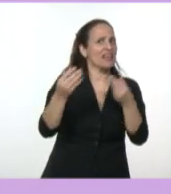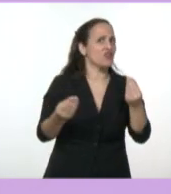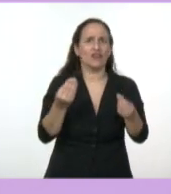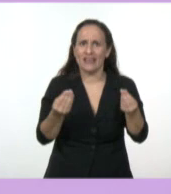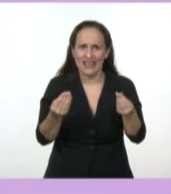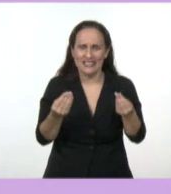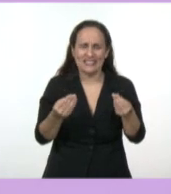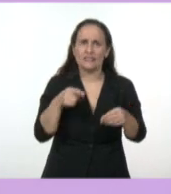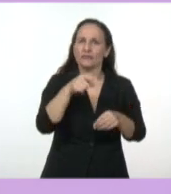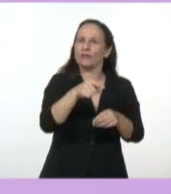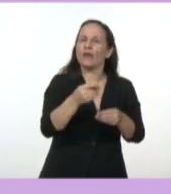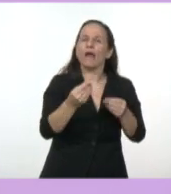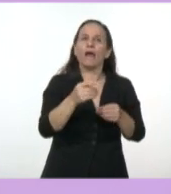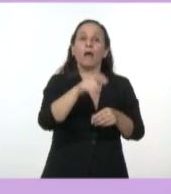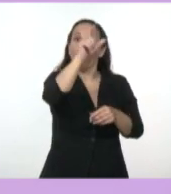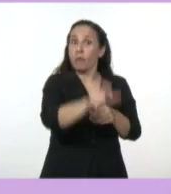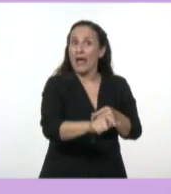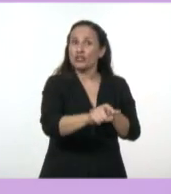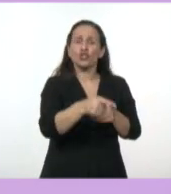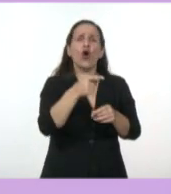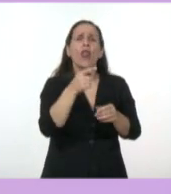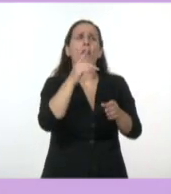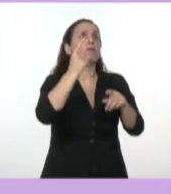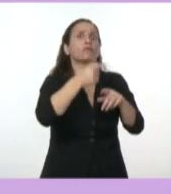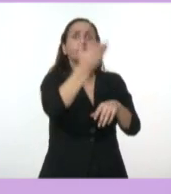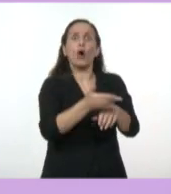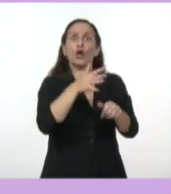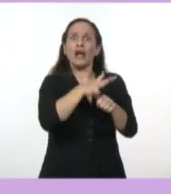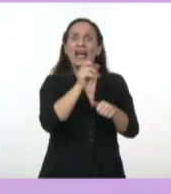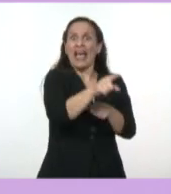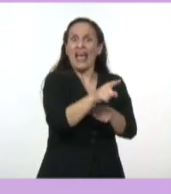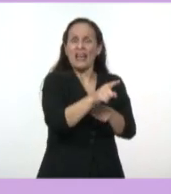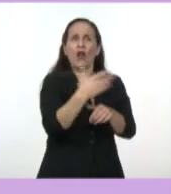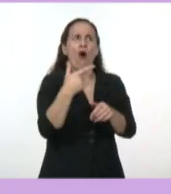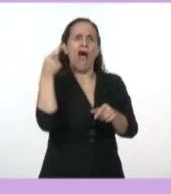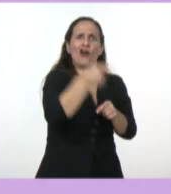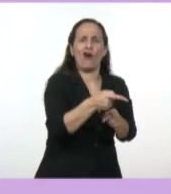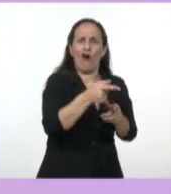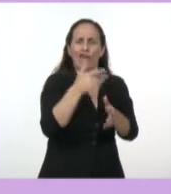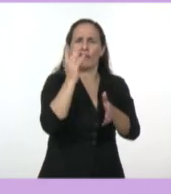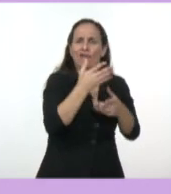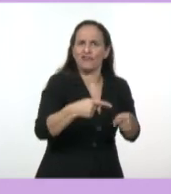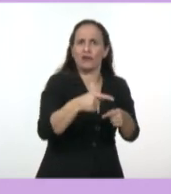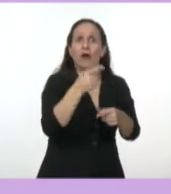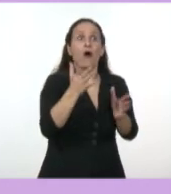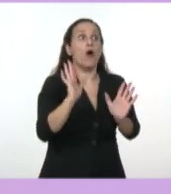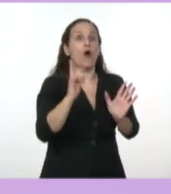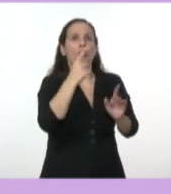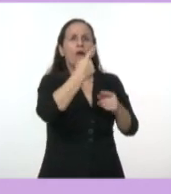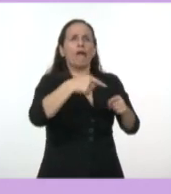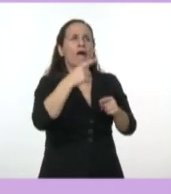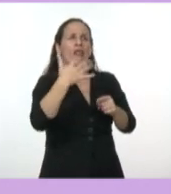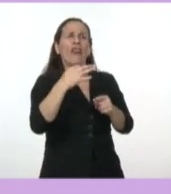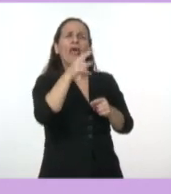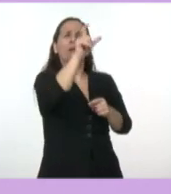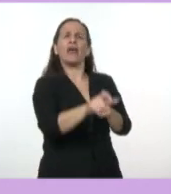definirse como aquella dirigida contra una persona en razón del género, así como de las expectativas sobre el rol que él o ella debe cumplir en